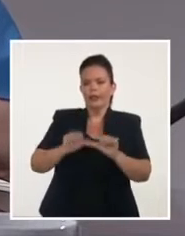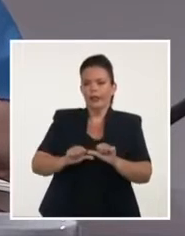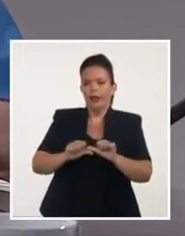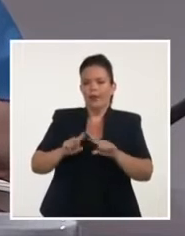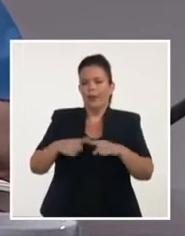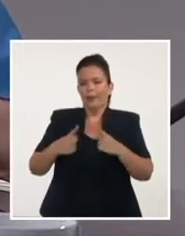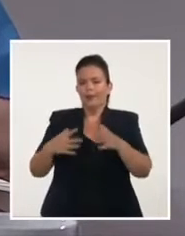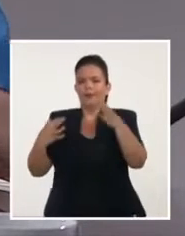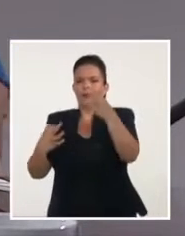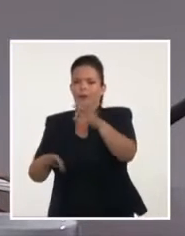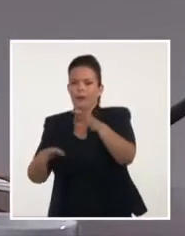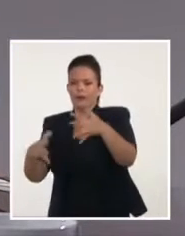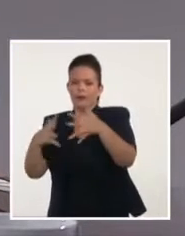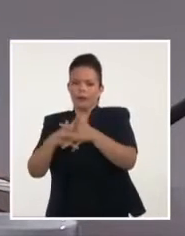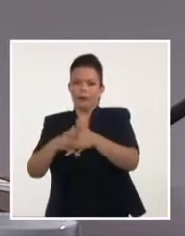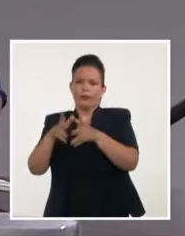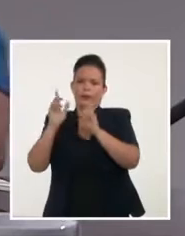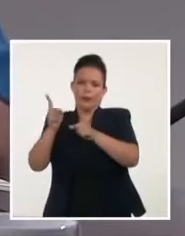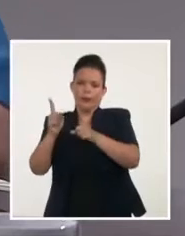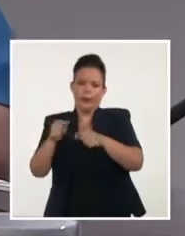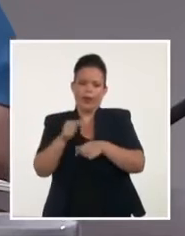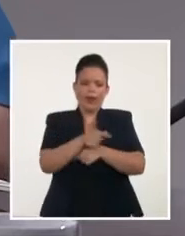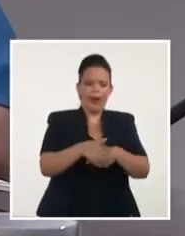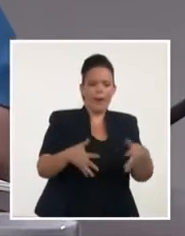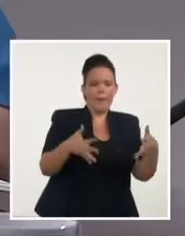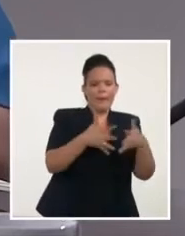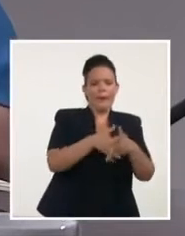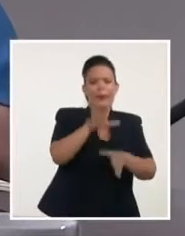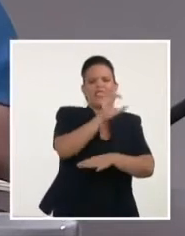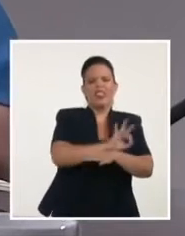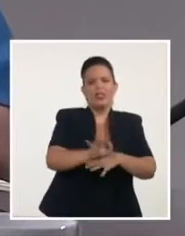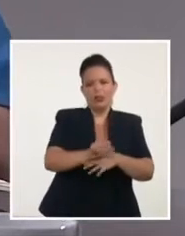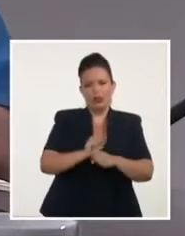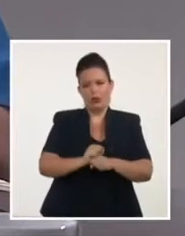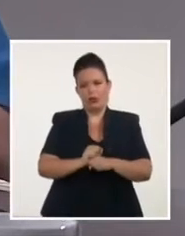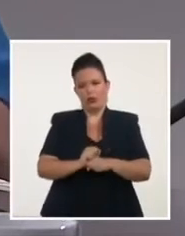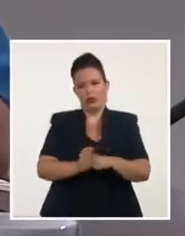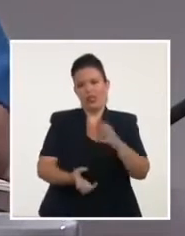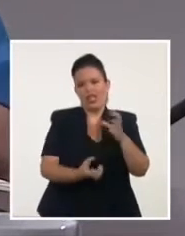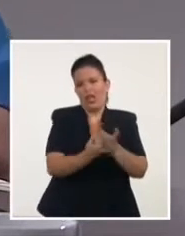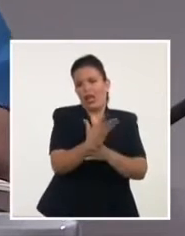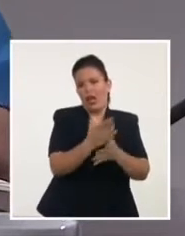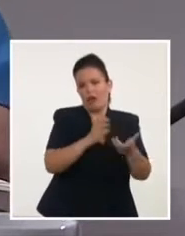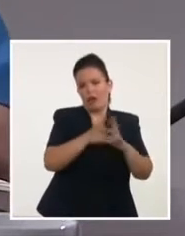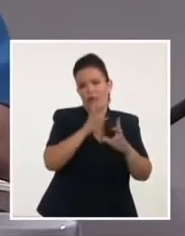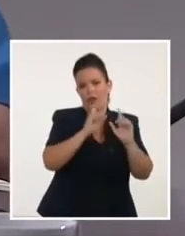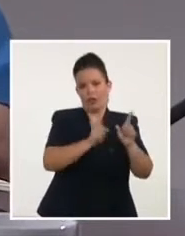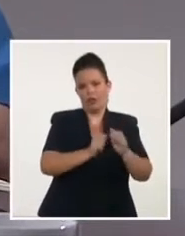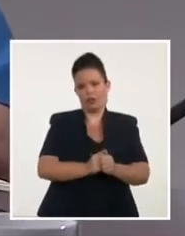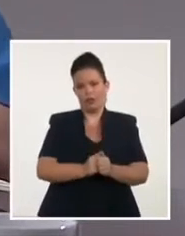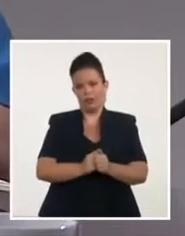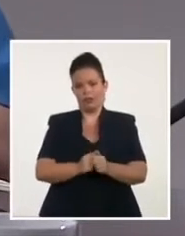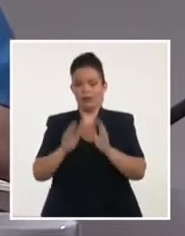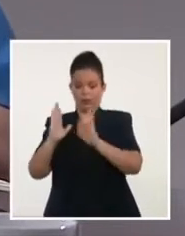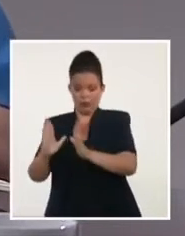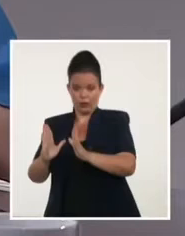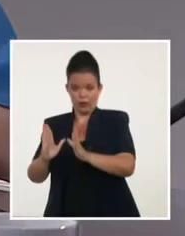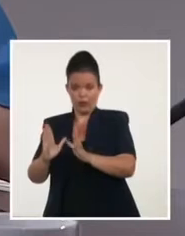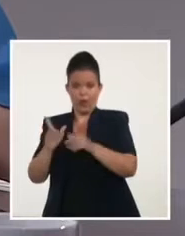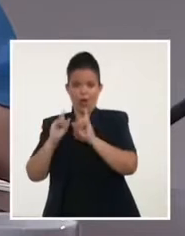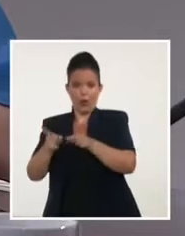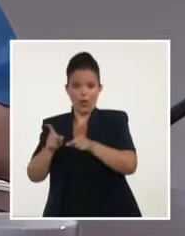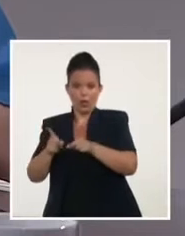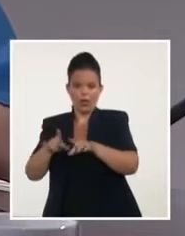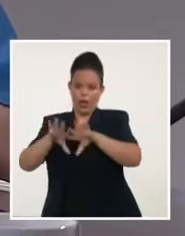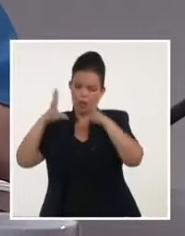las políticas y con los diseños, son dos cosas distintas. Si las políticas son generales, se han mantenido durante mucho